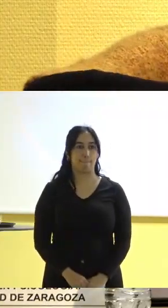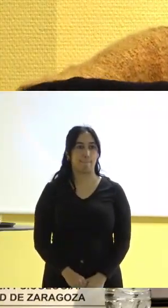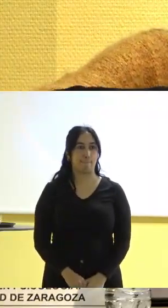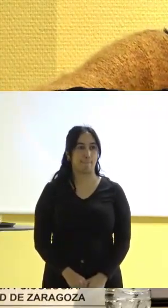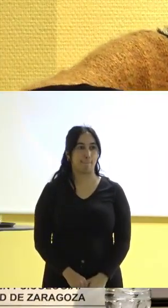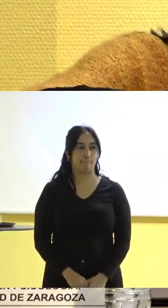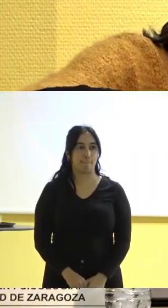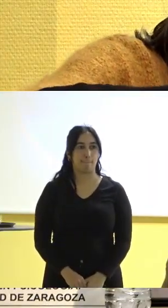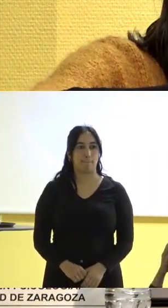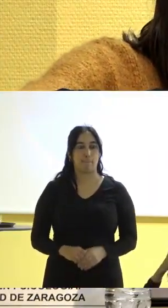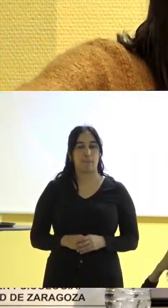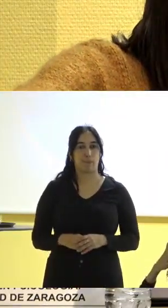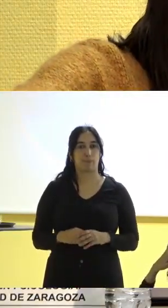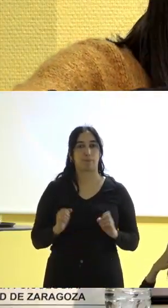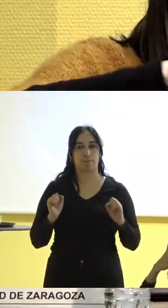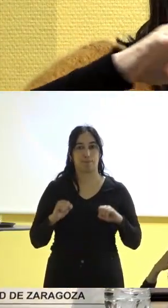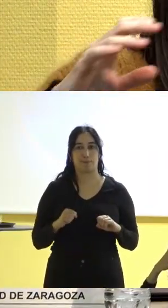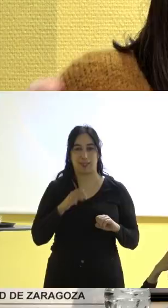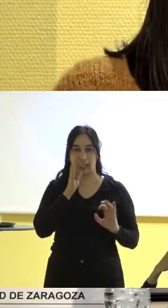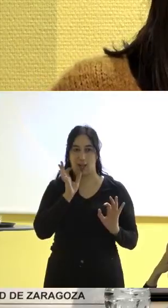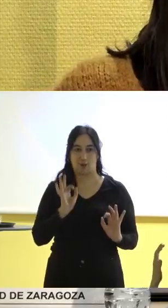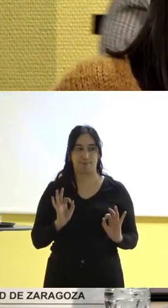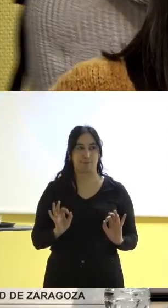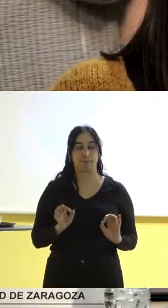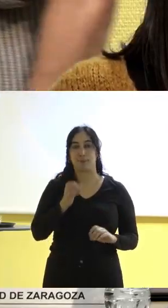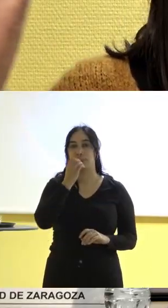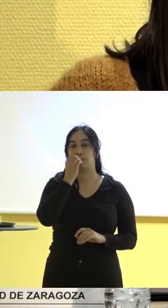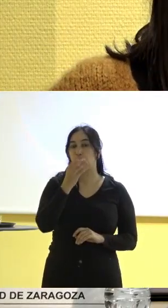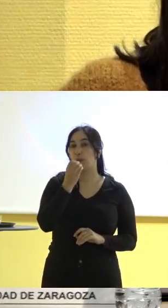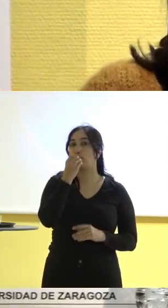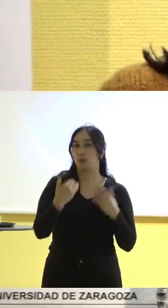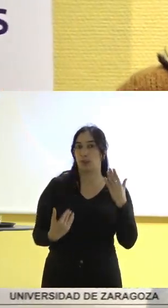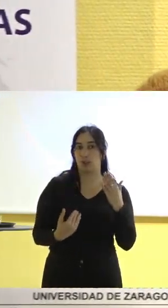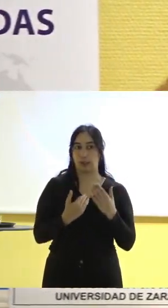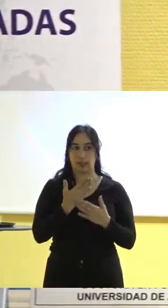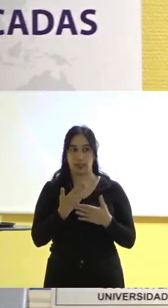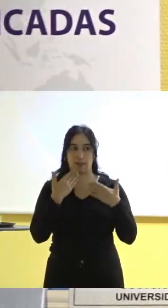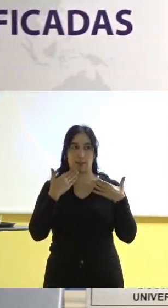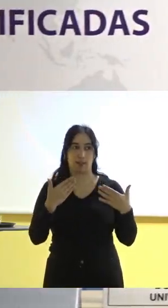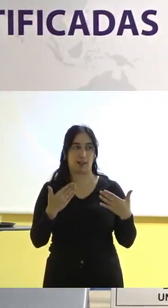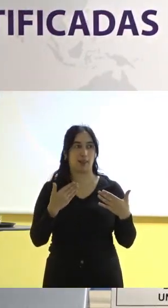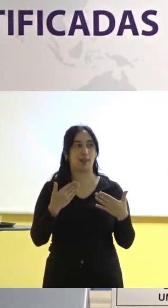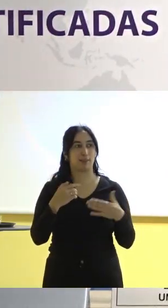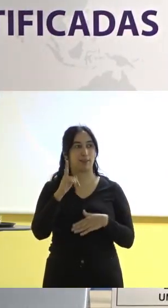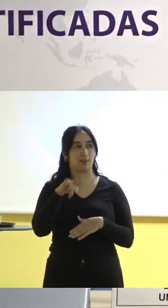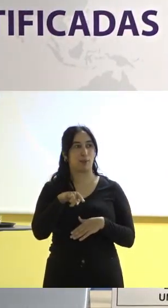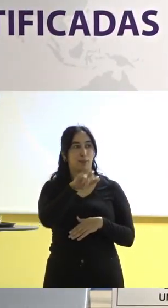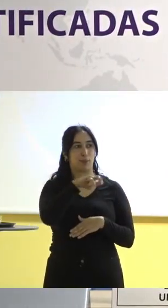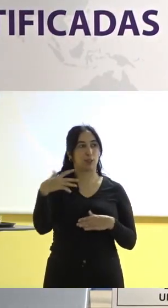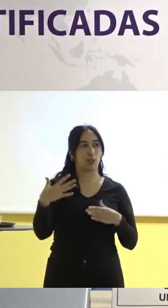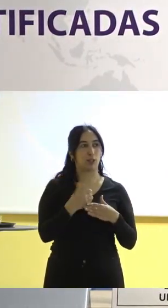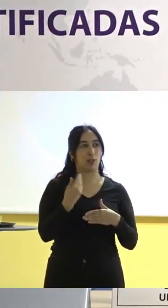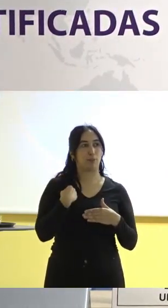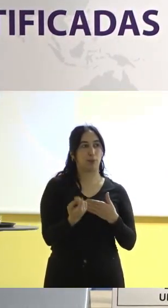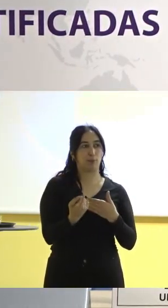Para ubicarme. Vale, ya, ahora. Bueno, pues buenos días. Muchas gracias a todas las personas que